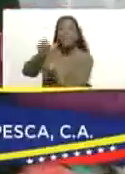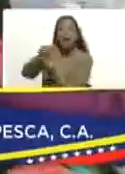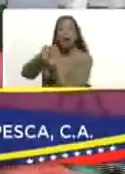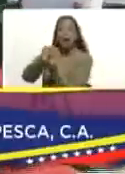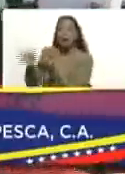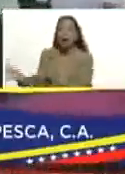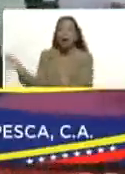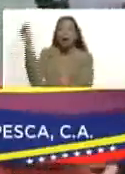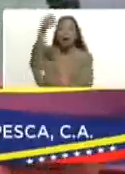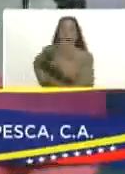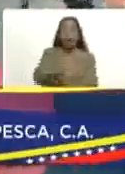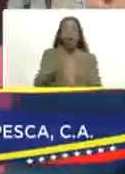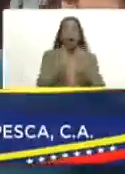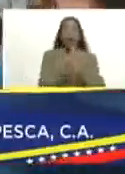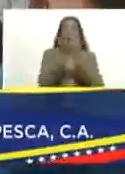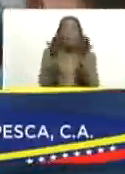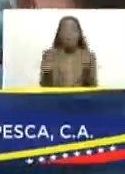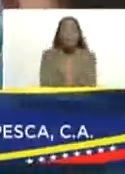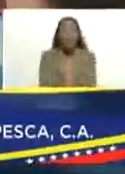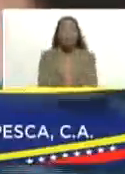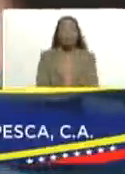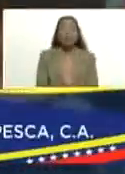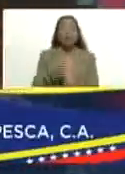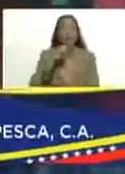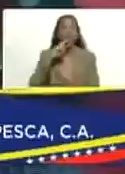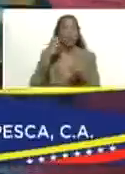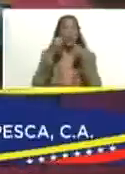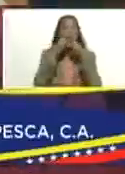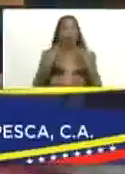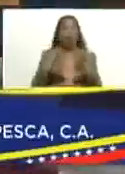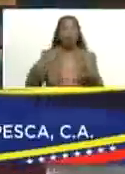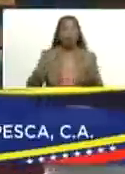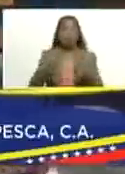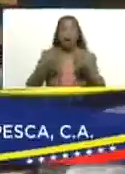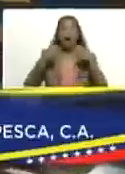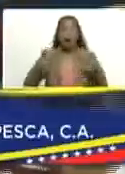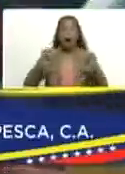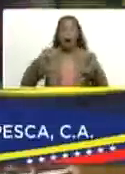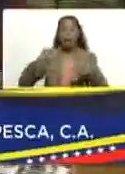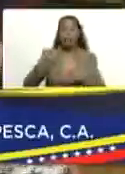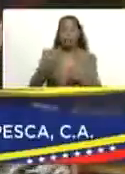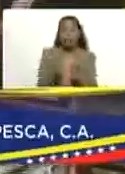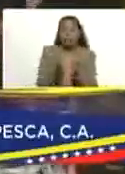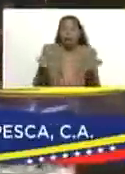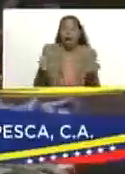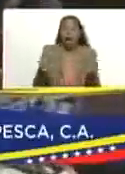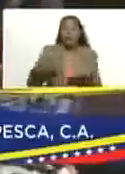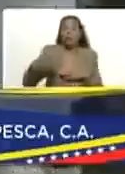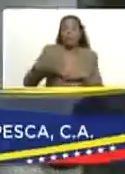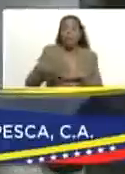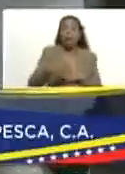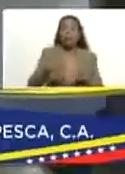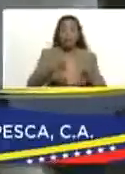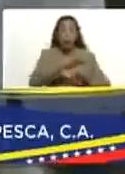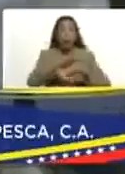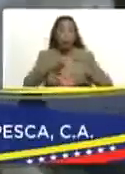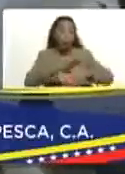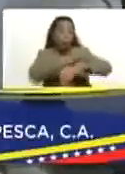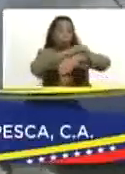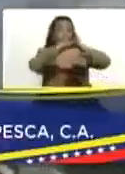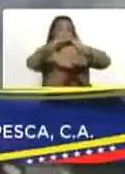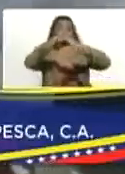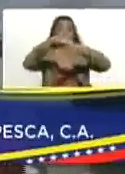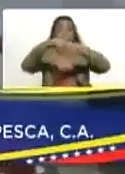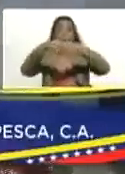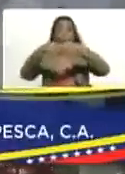al azar. Fíjese esta sardina hermosa que viene ahí, un ejemplar muy bonito, muy con una buena consistencia. Y